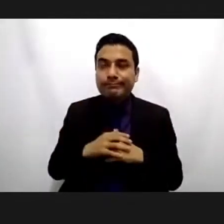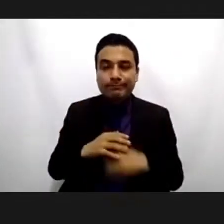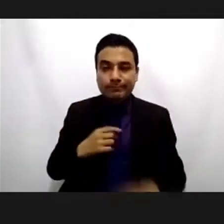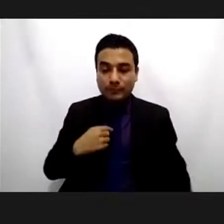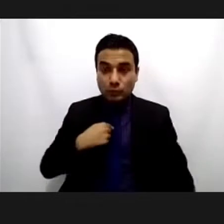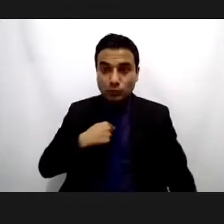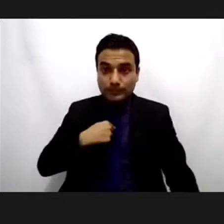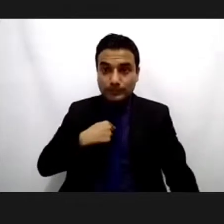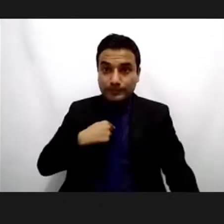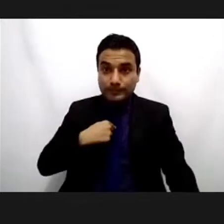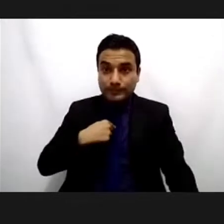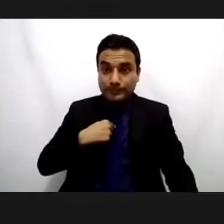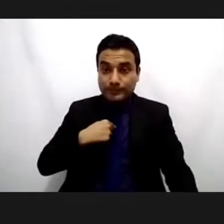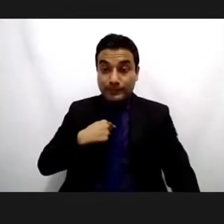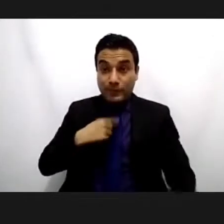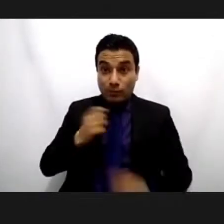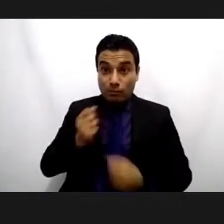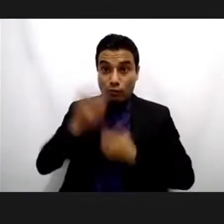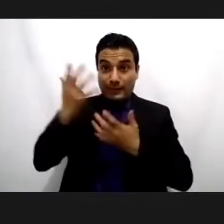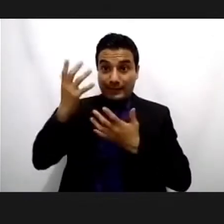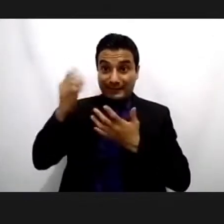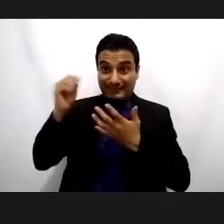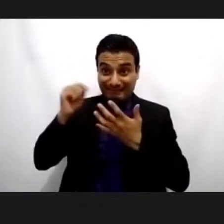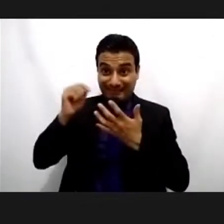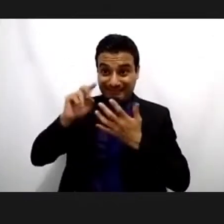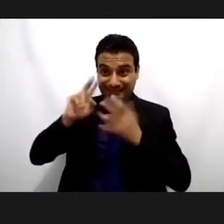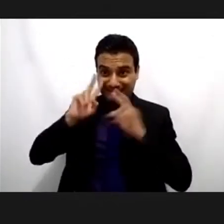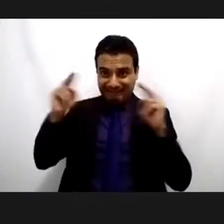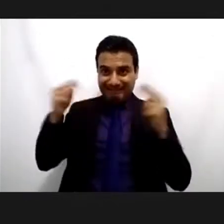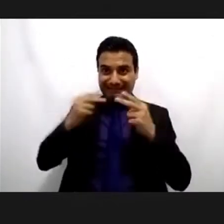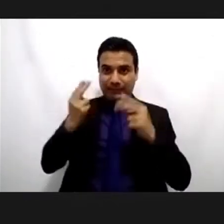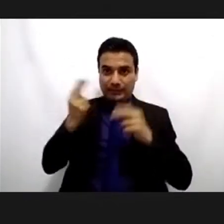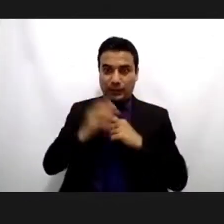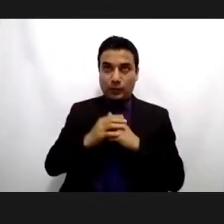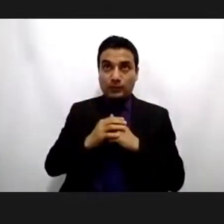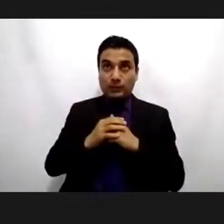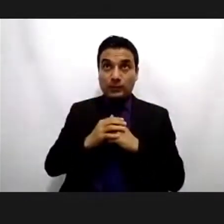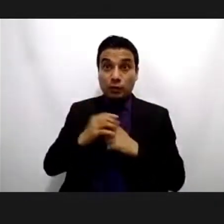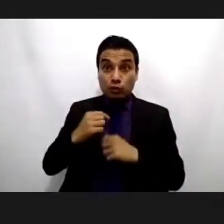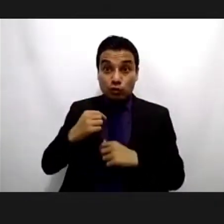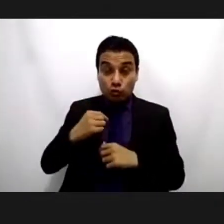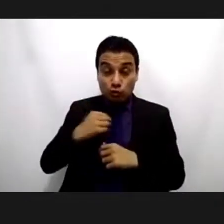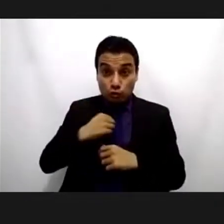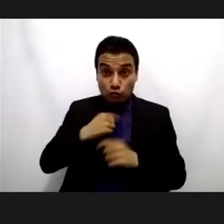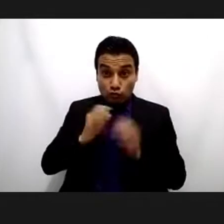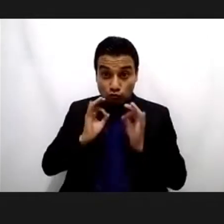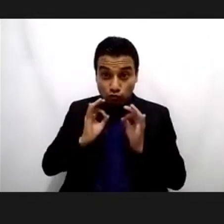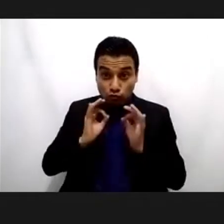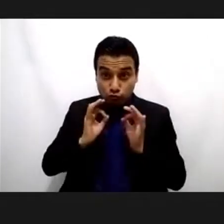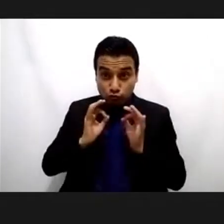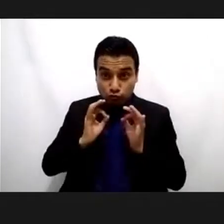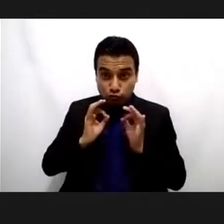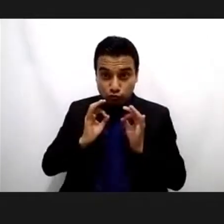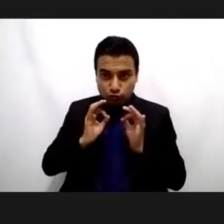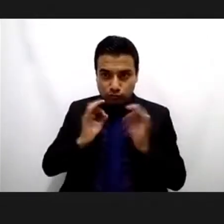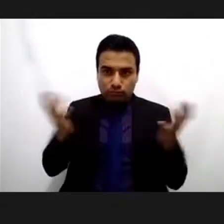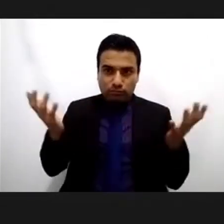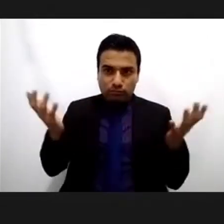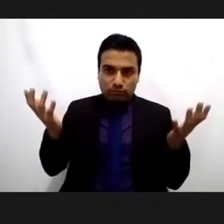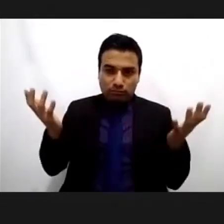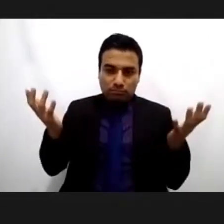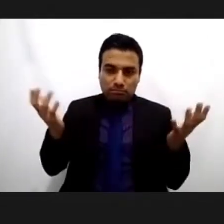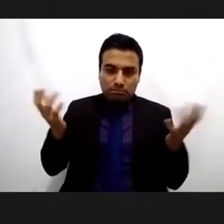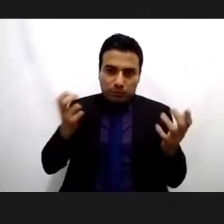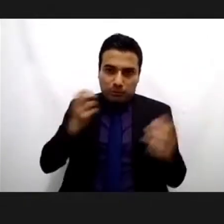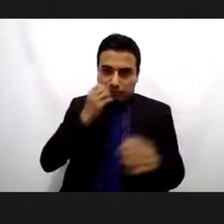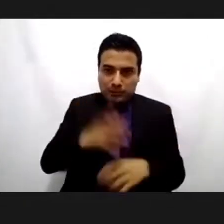de mirada poética es extraordinaria, porque cuando lo encuentra, encuentra algo que trasciende a la mera ilustración. Yo creo que